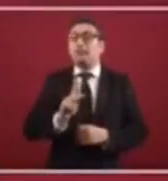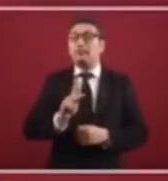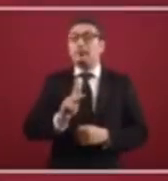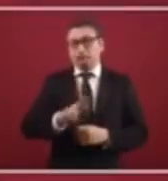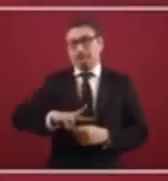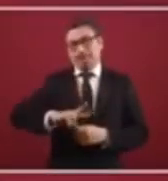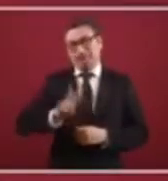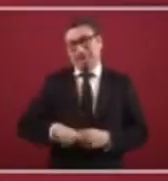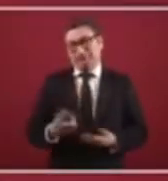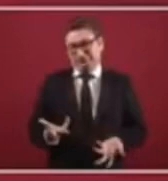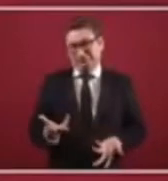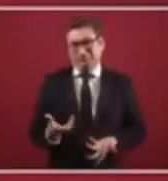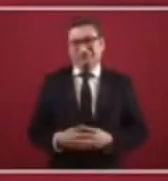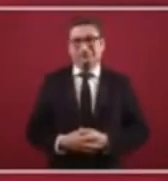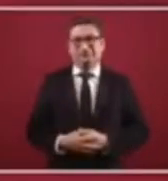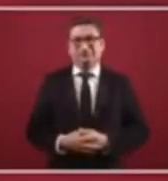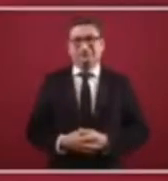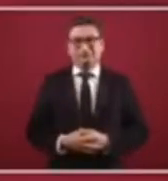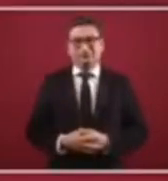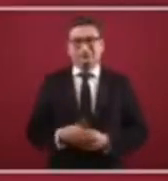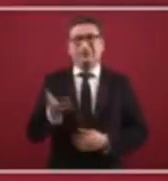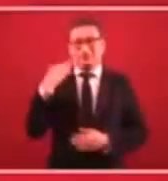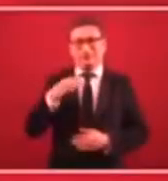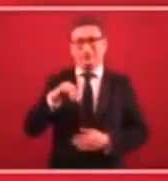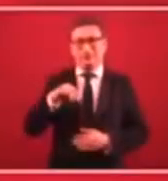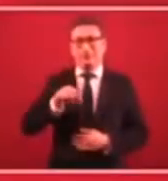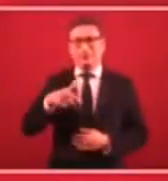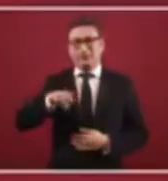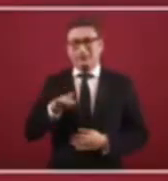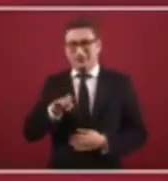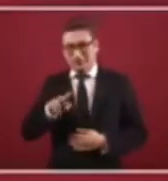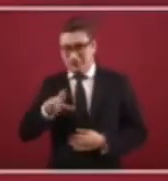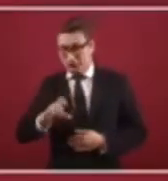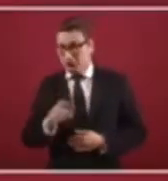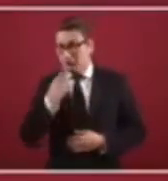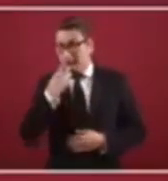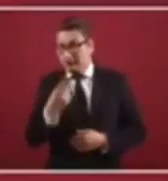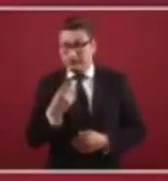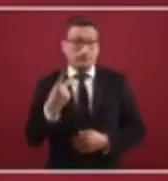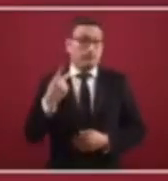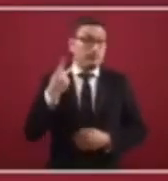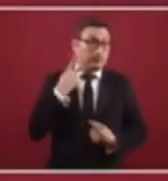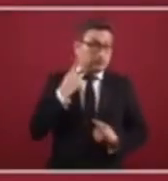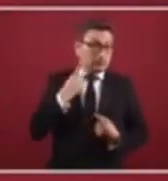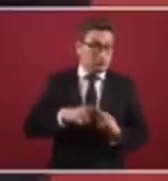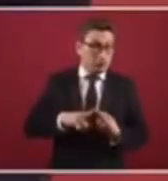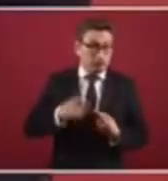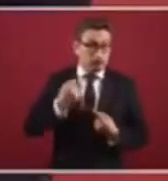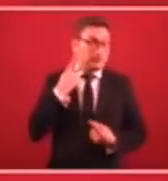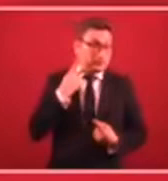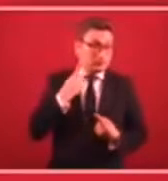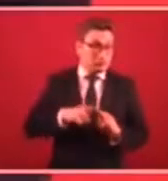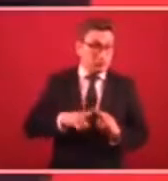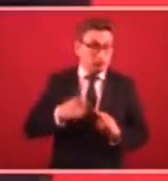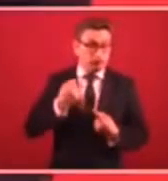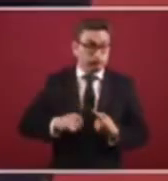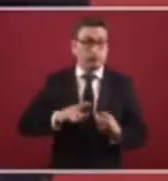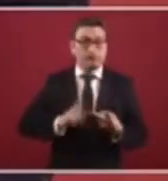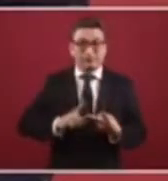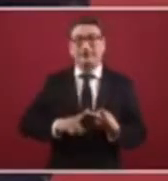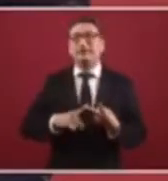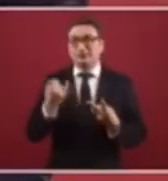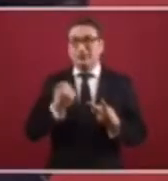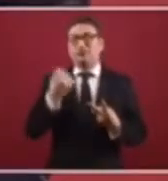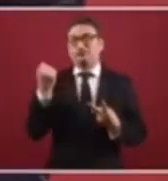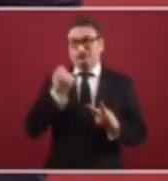sí, lo decía Maquiavelo, la política es virtud y fortuna, suerte, suerte,